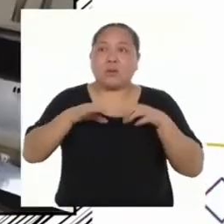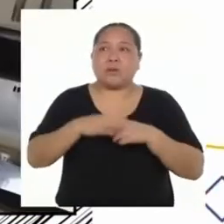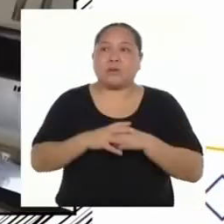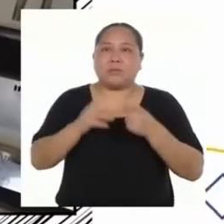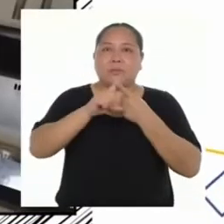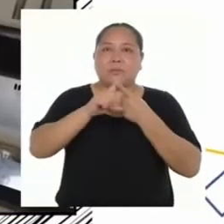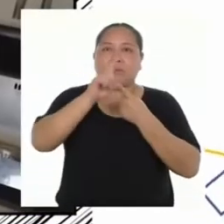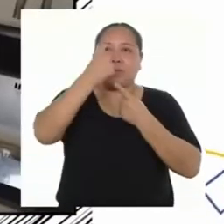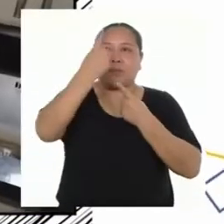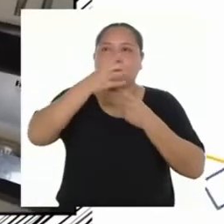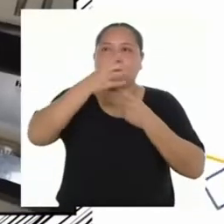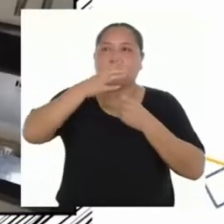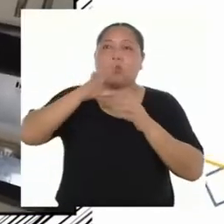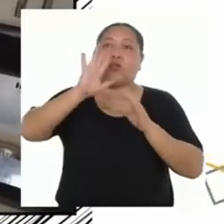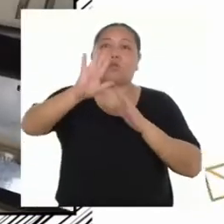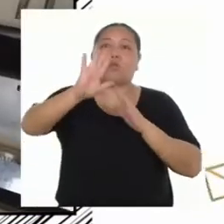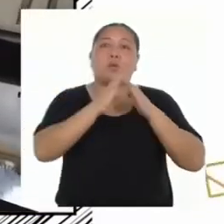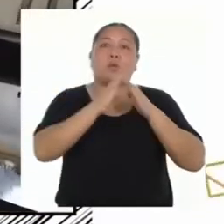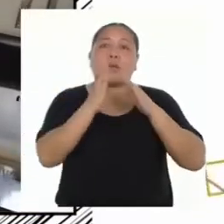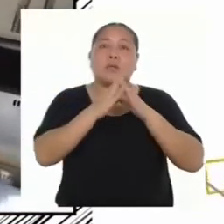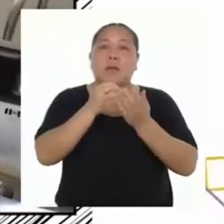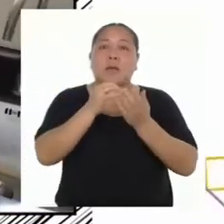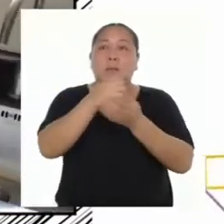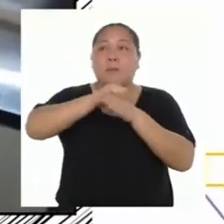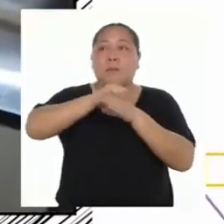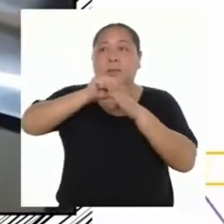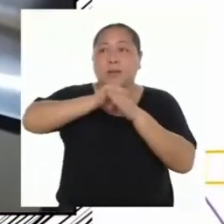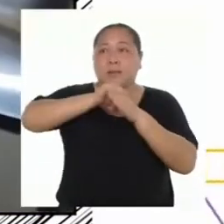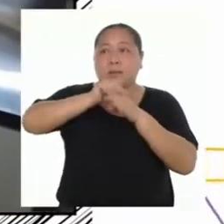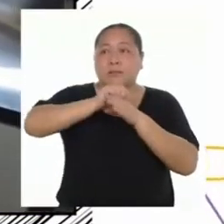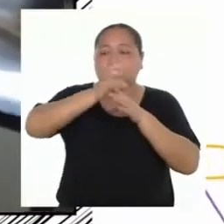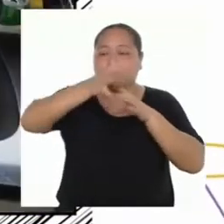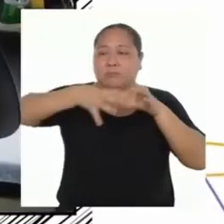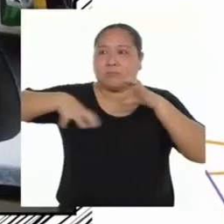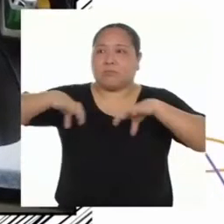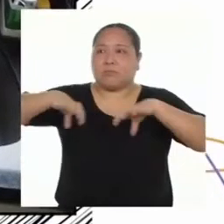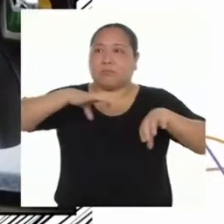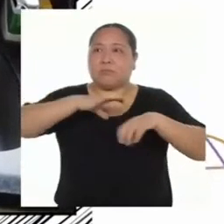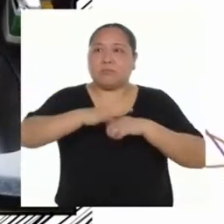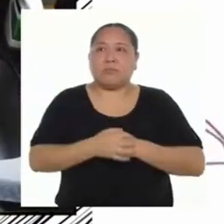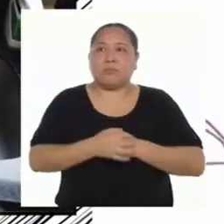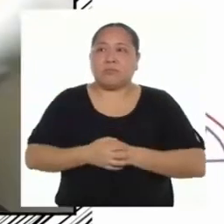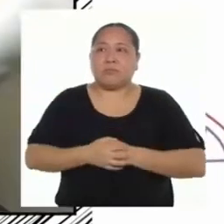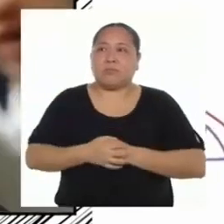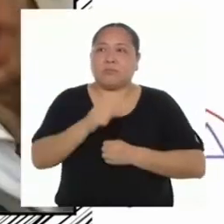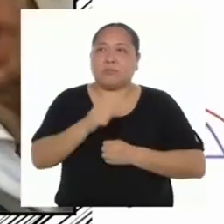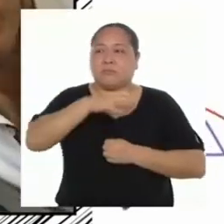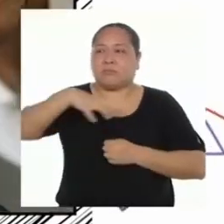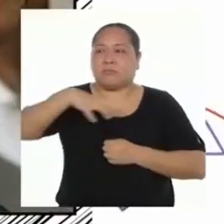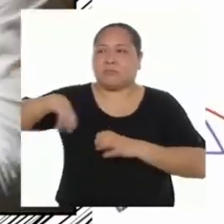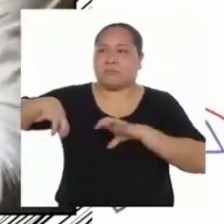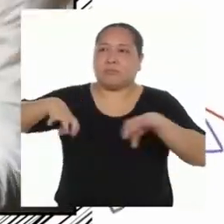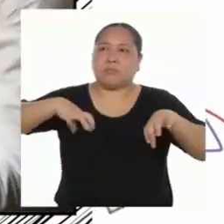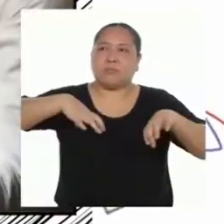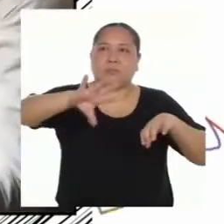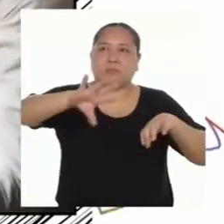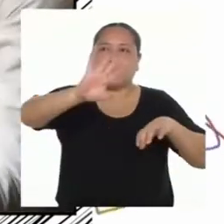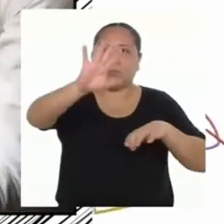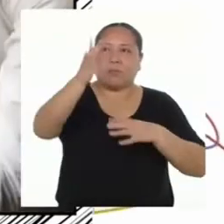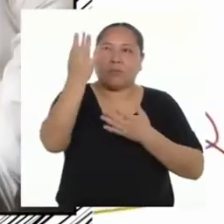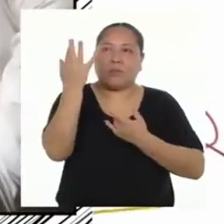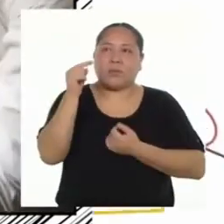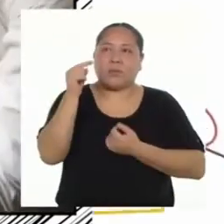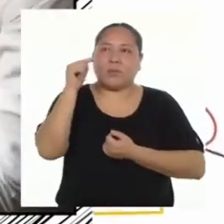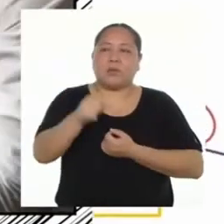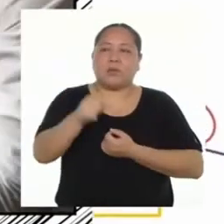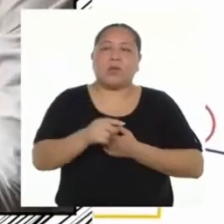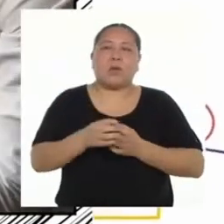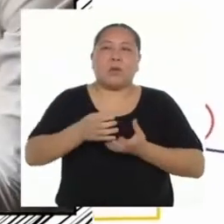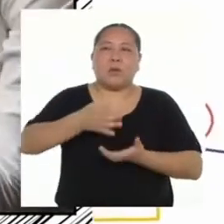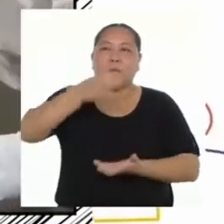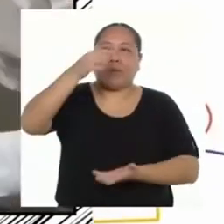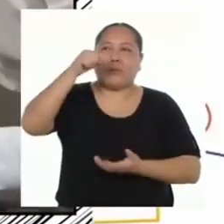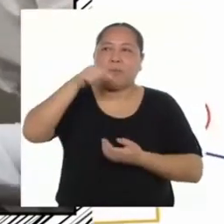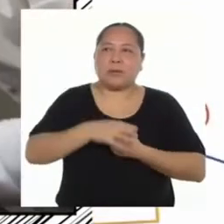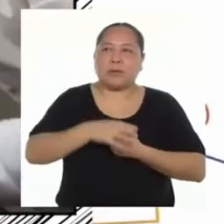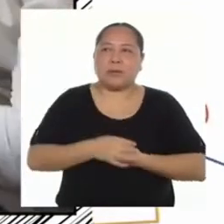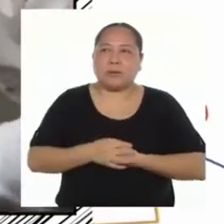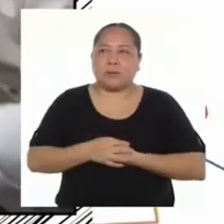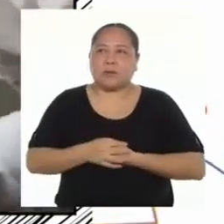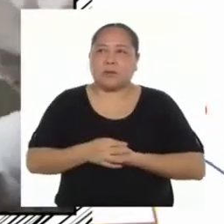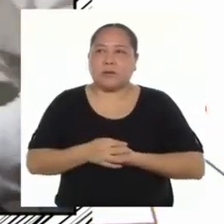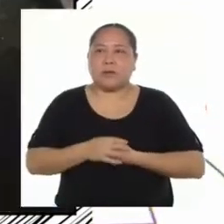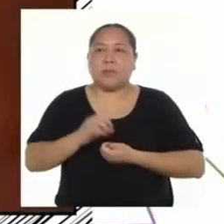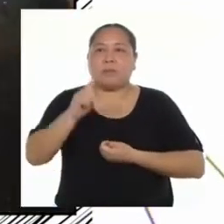Primero, separar. En tu casa puedes practicar separando tus residuos. Un tipo a un lado, un tipo al otro. Pero espera, si tienes una botella de plástico o algo